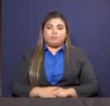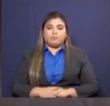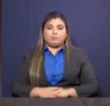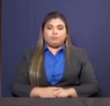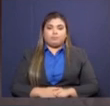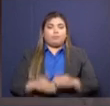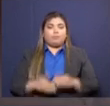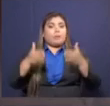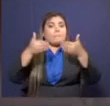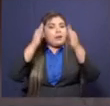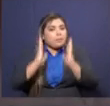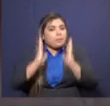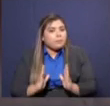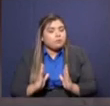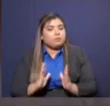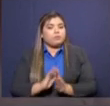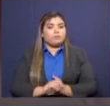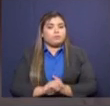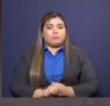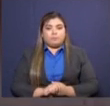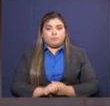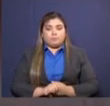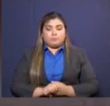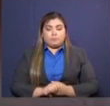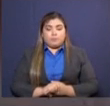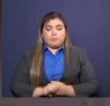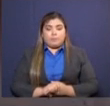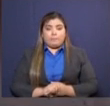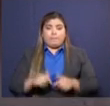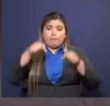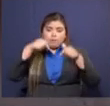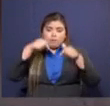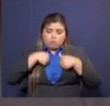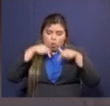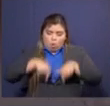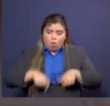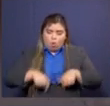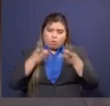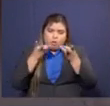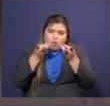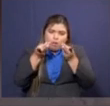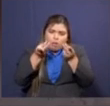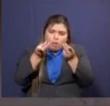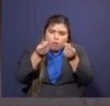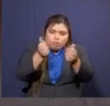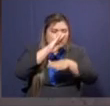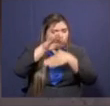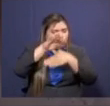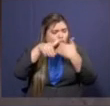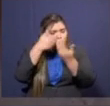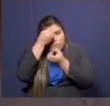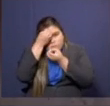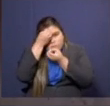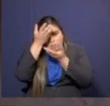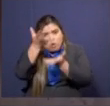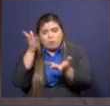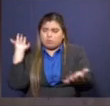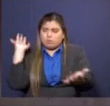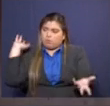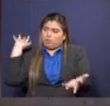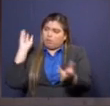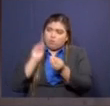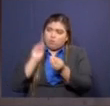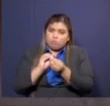Pueblo panameño, en esta rendición de cuentas al país, Quiero destacar el